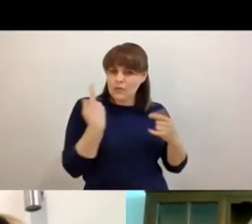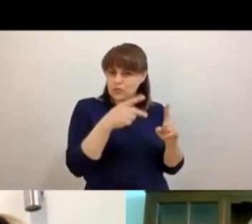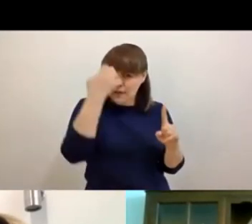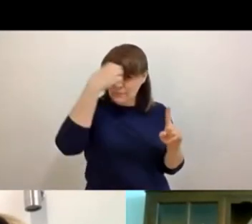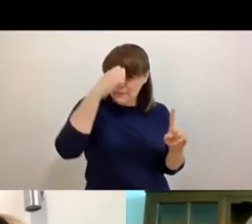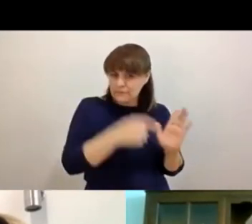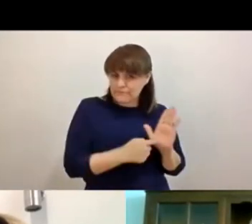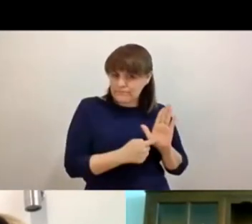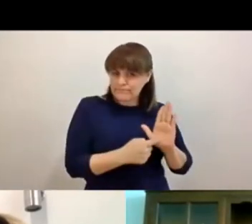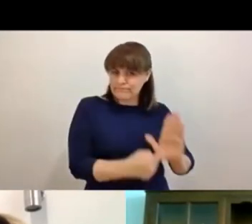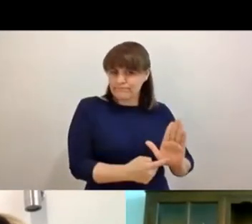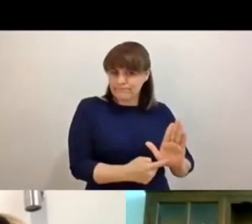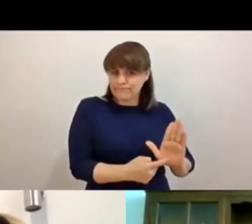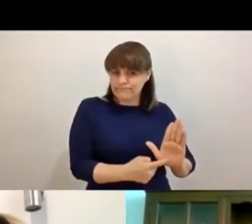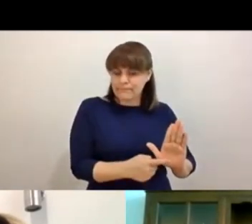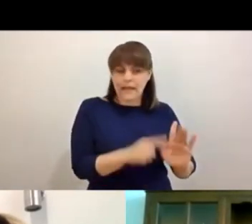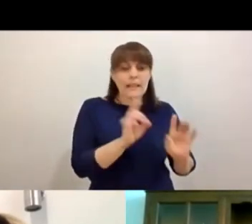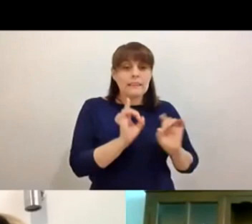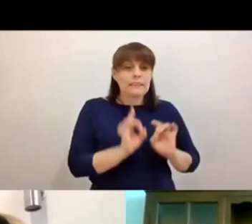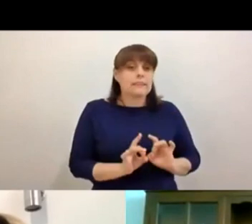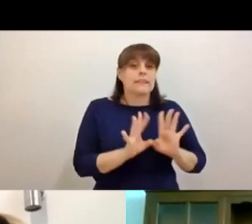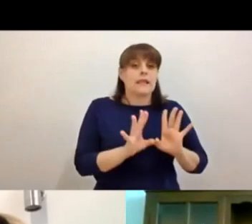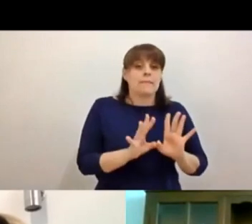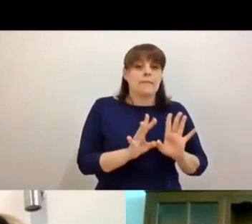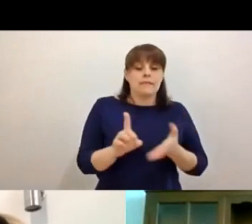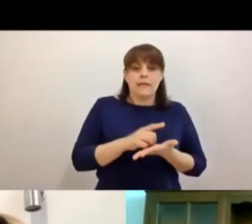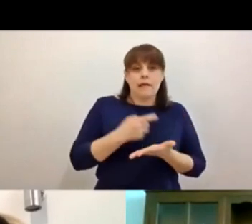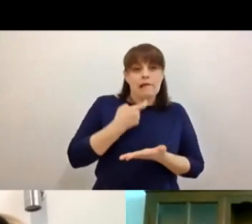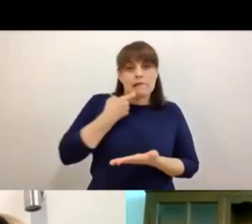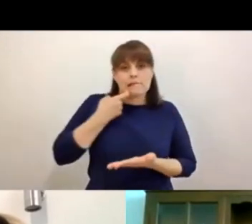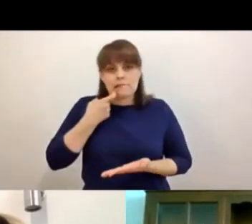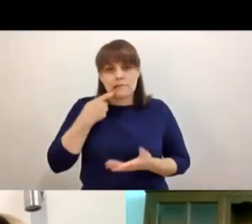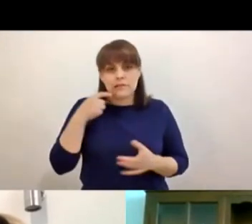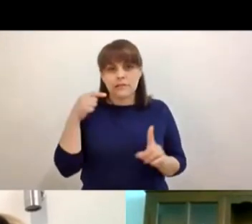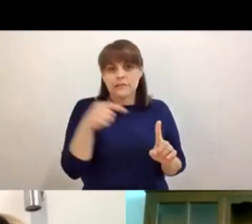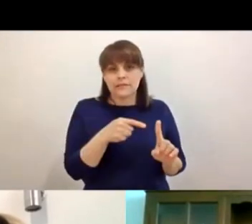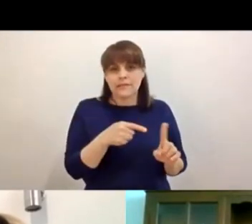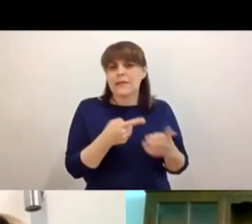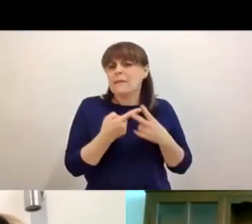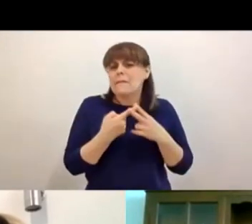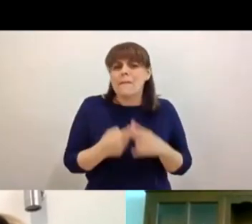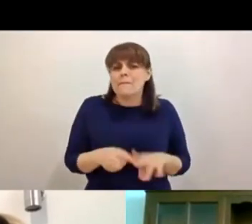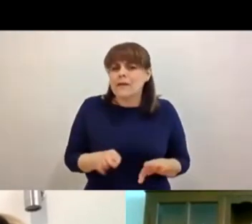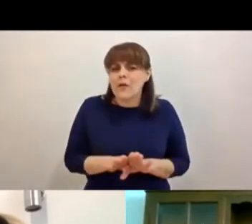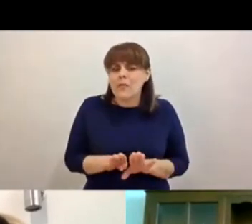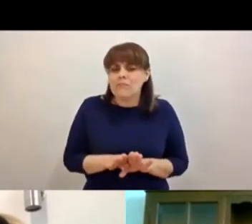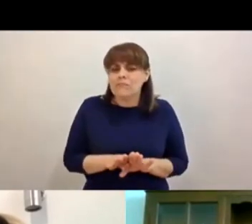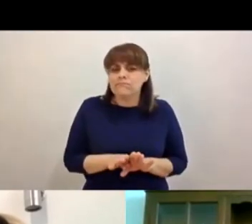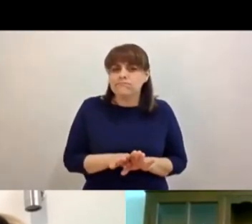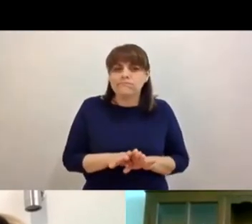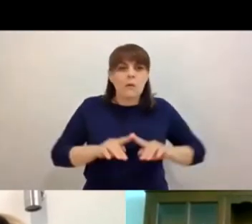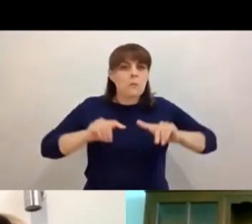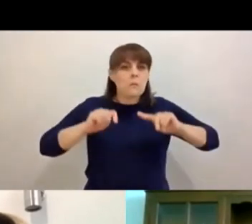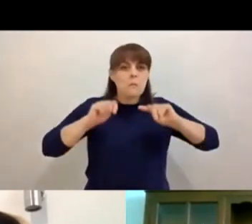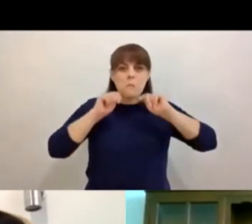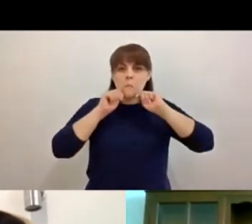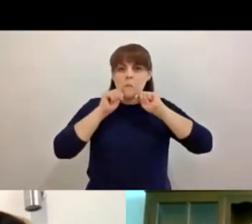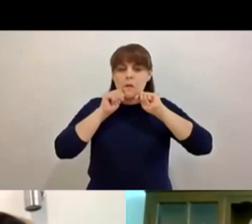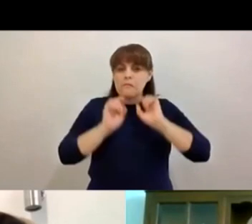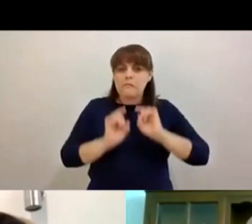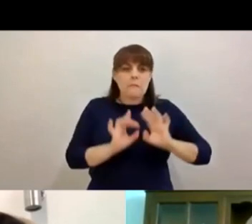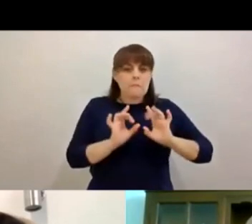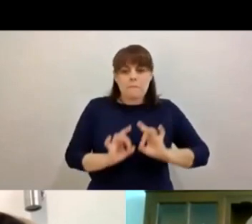pues entró en una adicción. No debemos de perder de vista que una adicción puede surgir a partir de cualquier hecho que sea de alto impacto para la